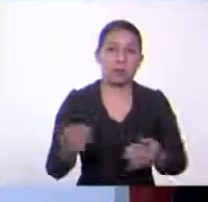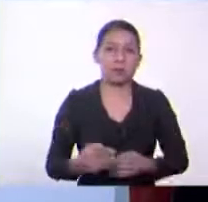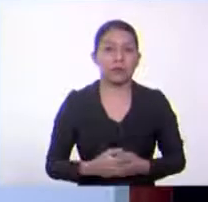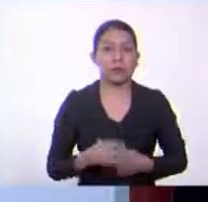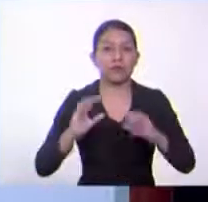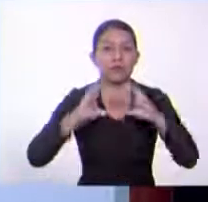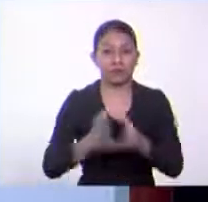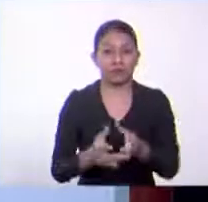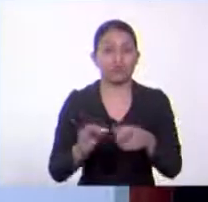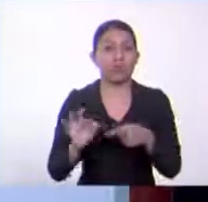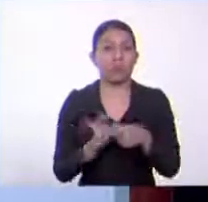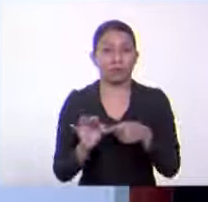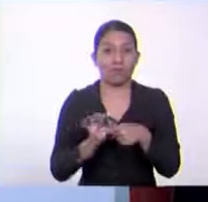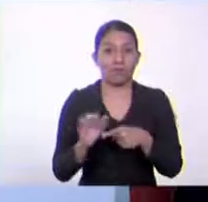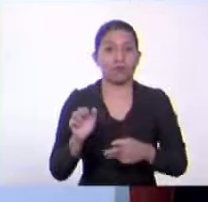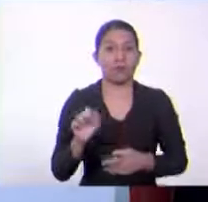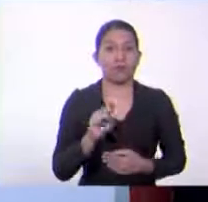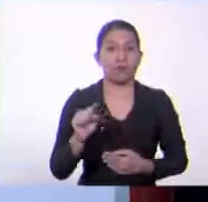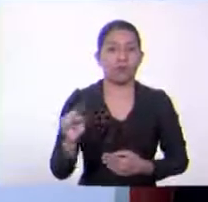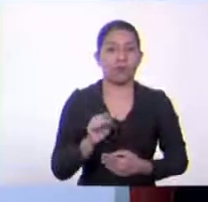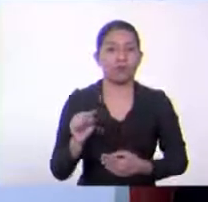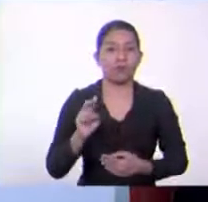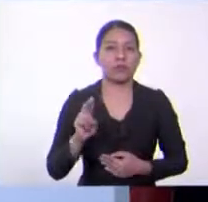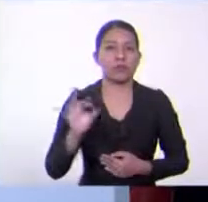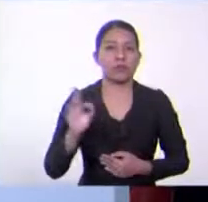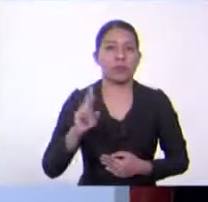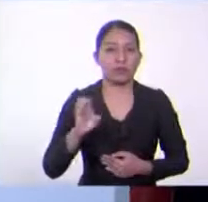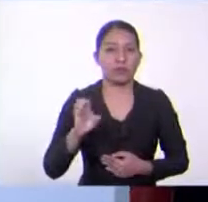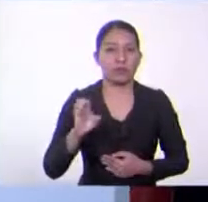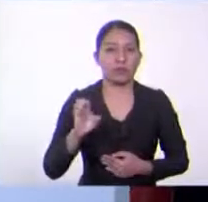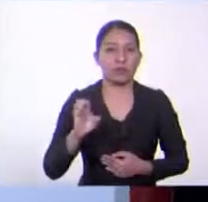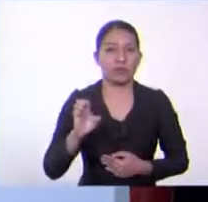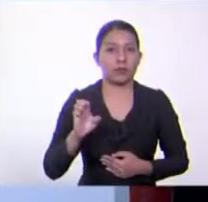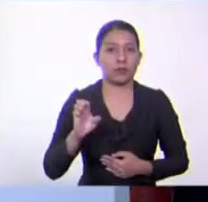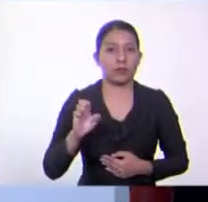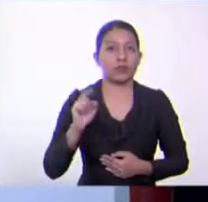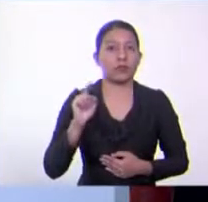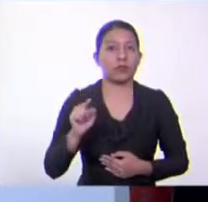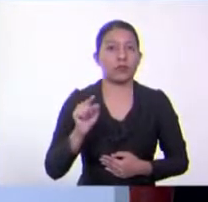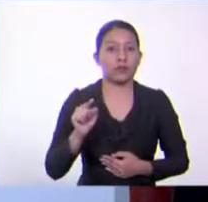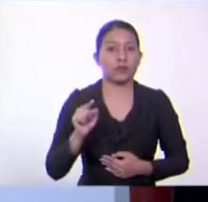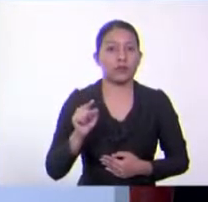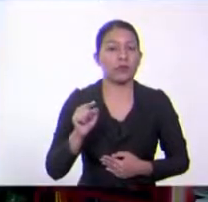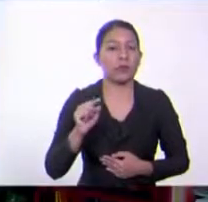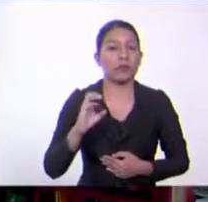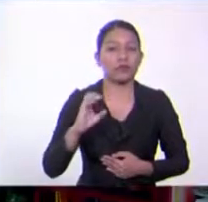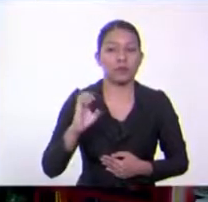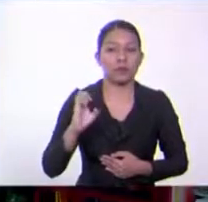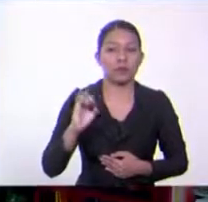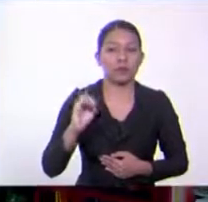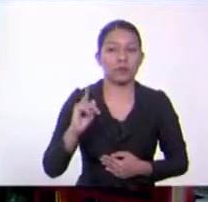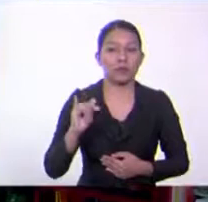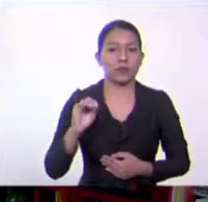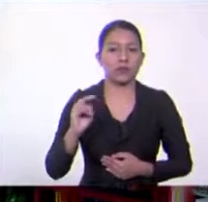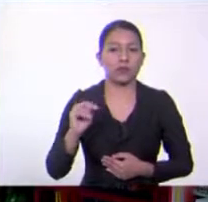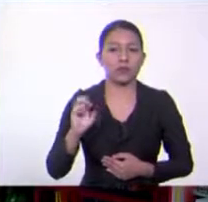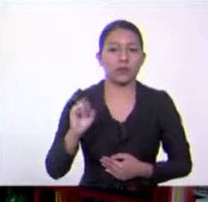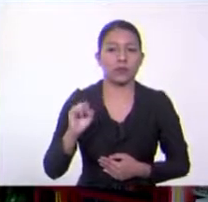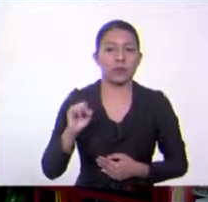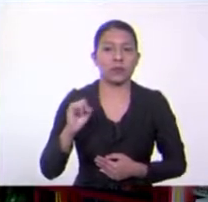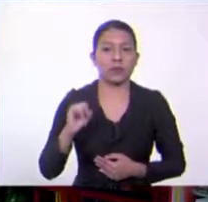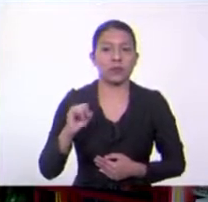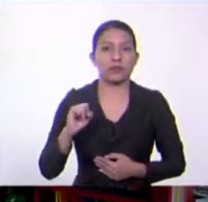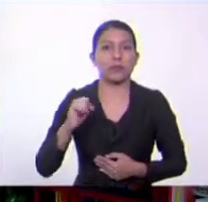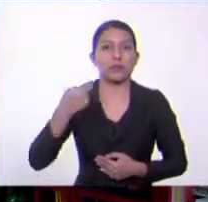grupos funcionales de las funciones de azufre pueden ver en los tioles el azufre está unido al